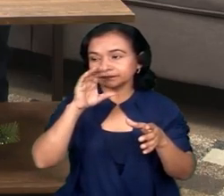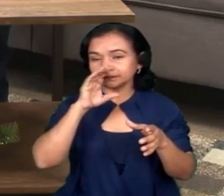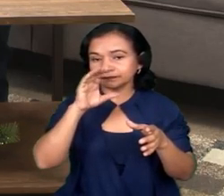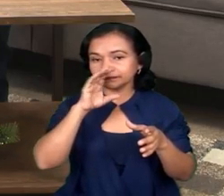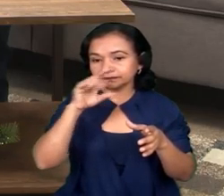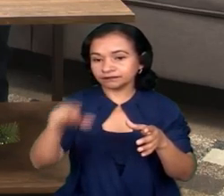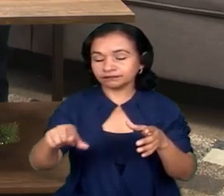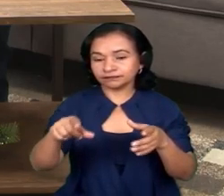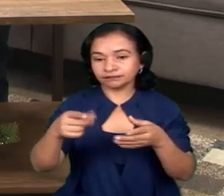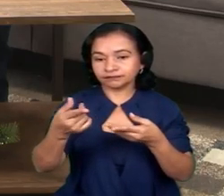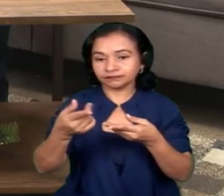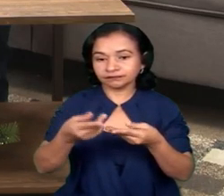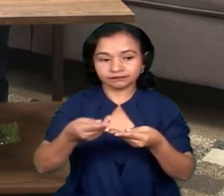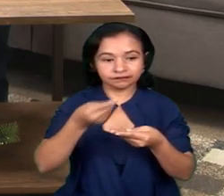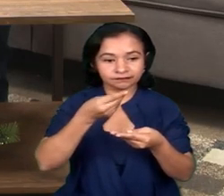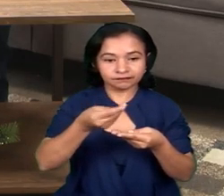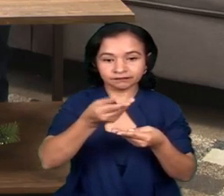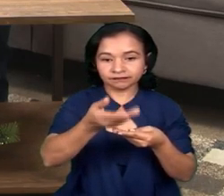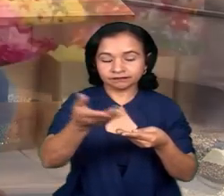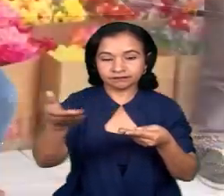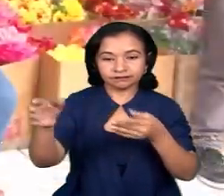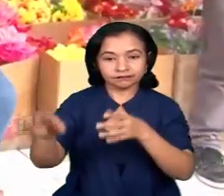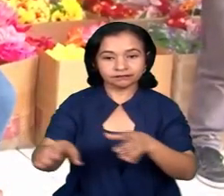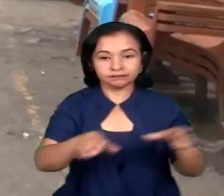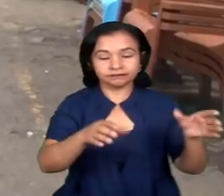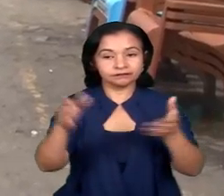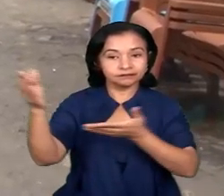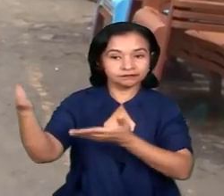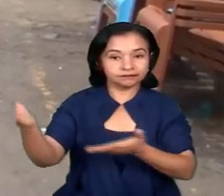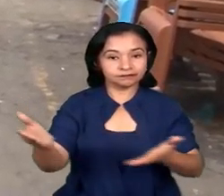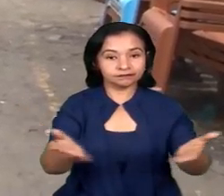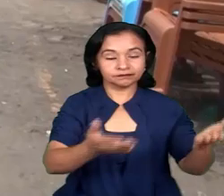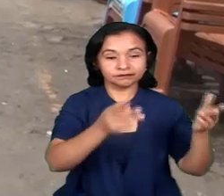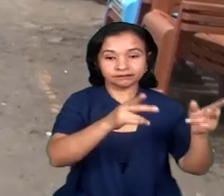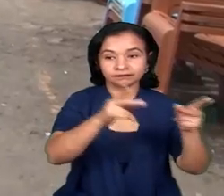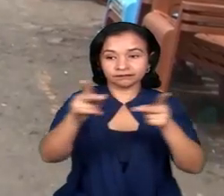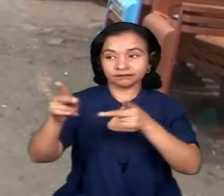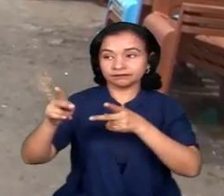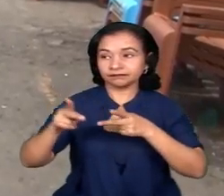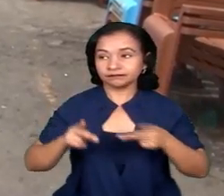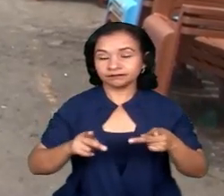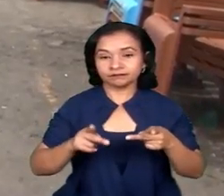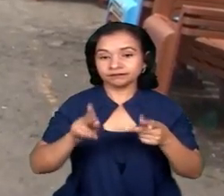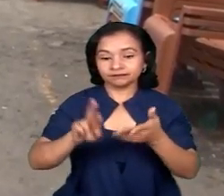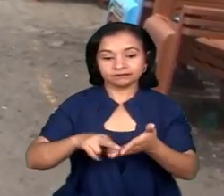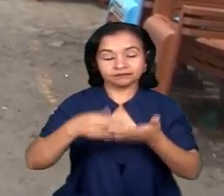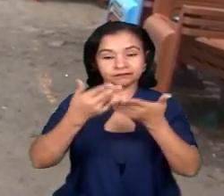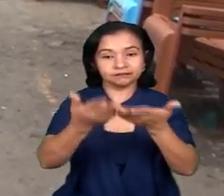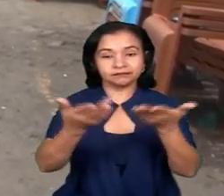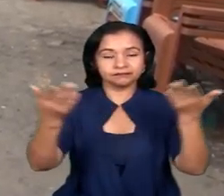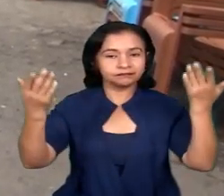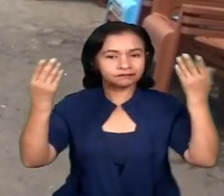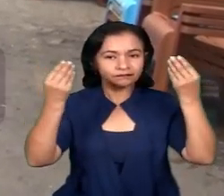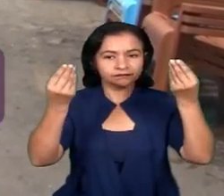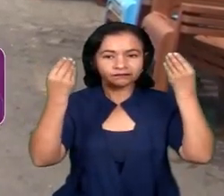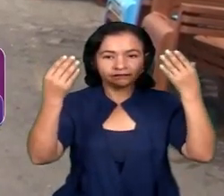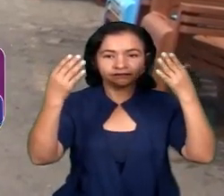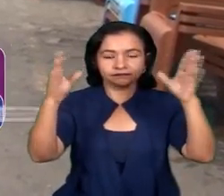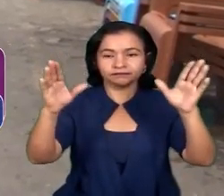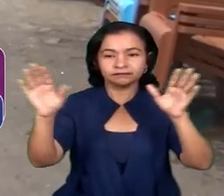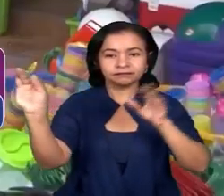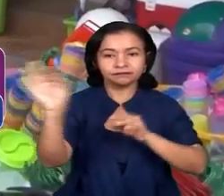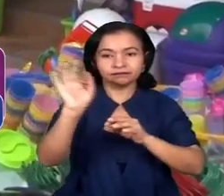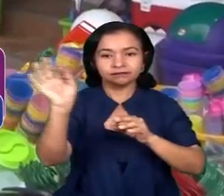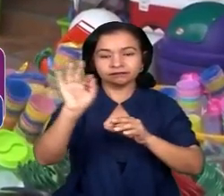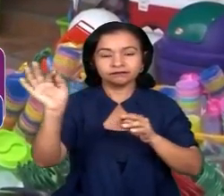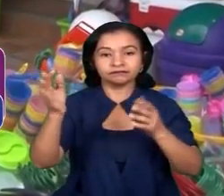un cerdo que van a hacer su fiestecita, su bienvenida a la prueba, otros van a estar regalando tal cosa, van a tener, digamos, la manera